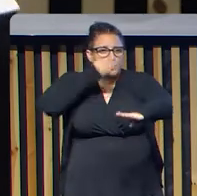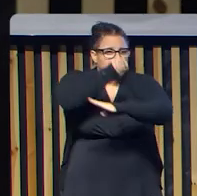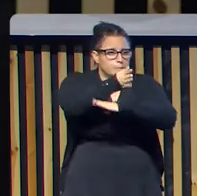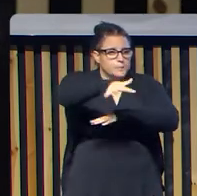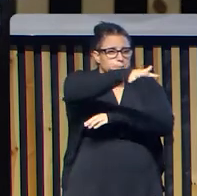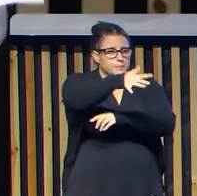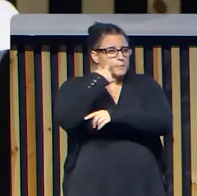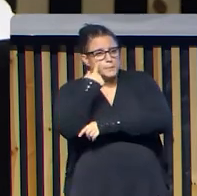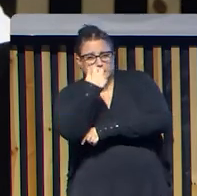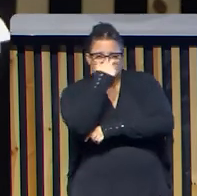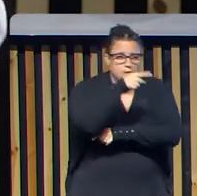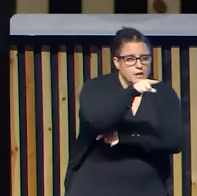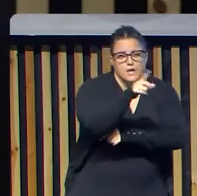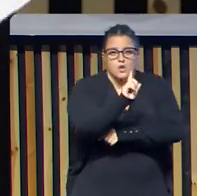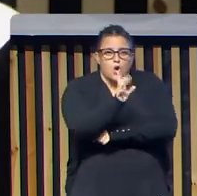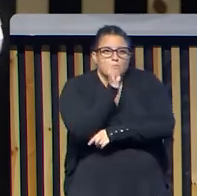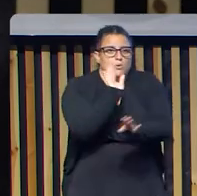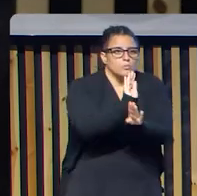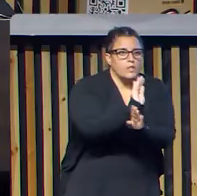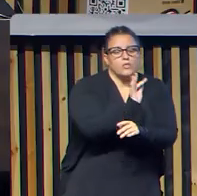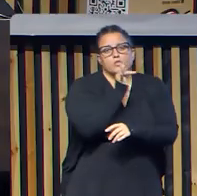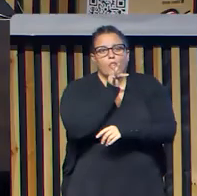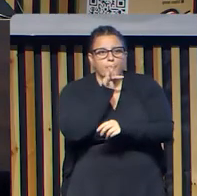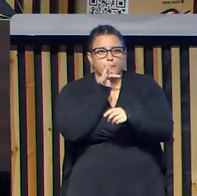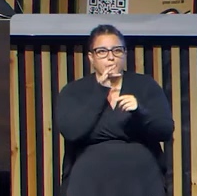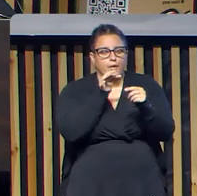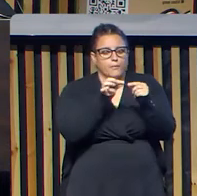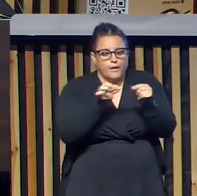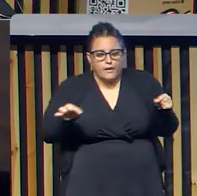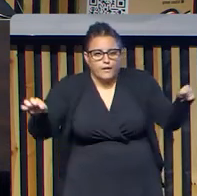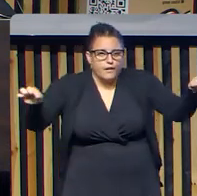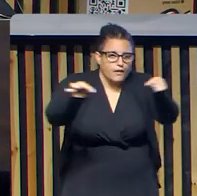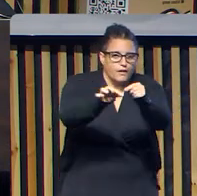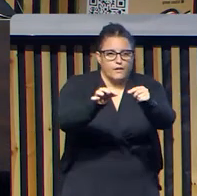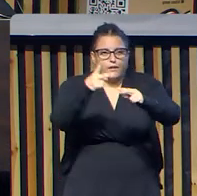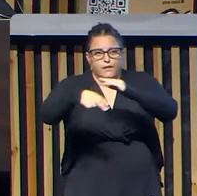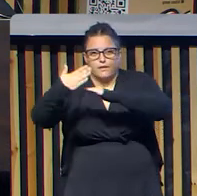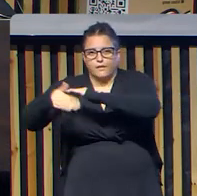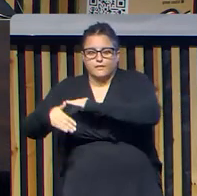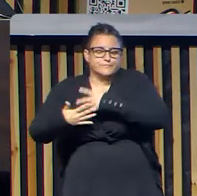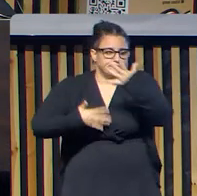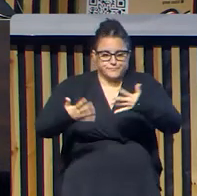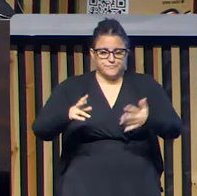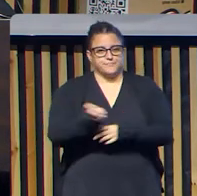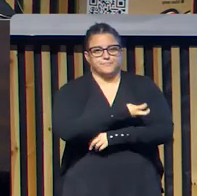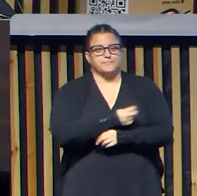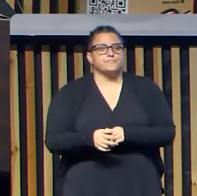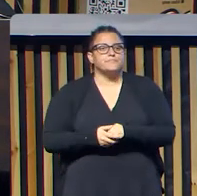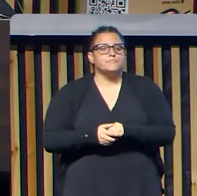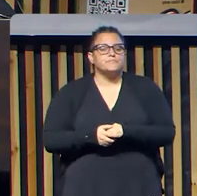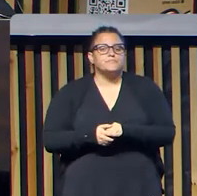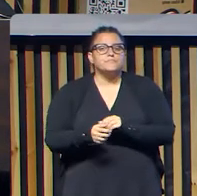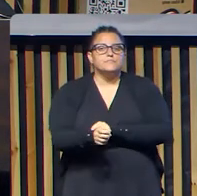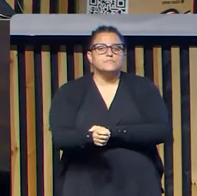Hasta el otro porque todavía estamos acordonando la zona etcétera Bueno ahora os voy a pasar